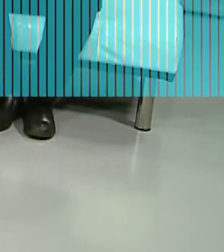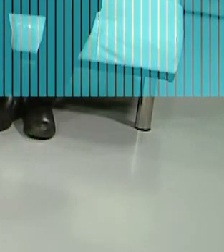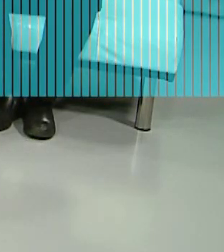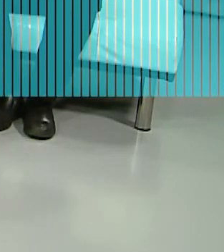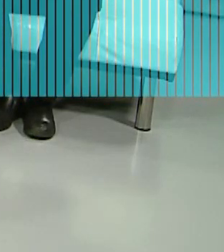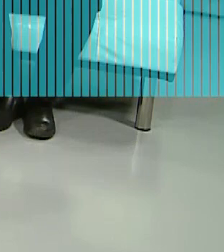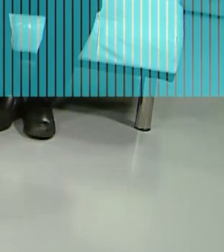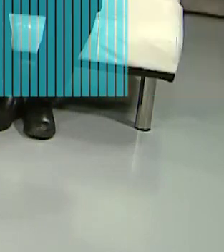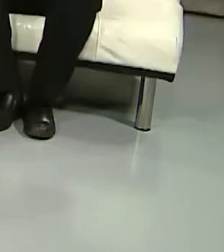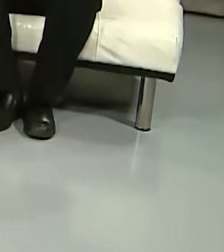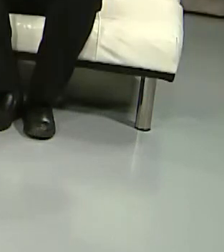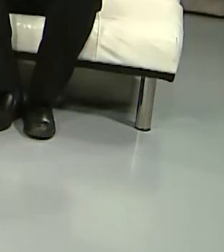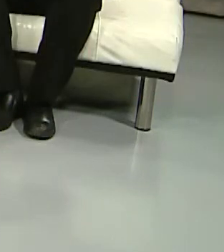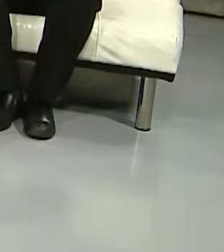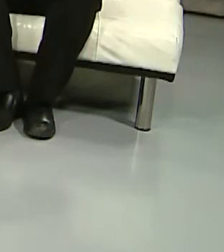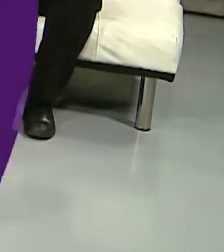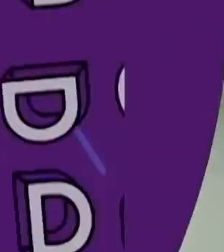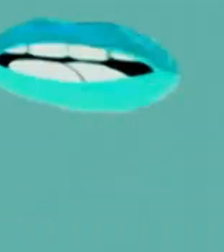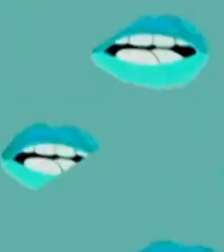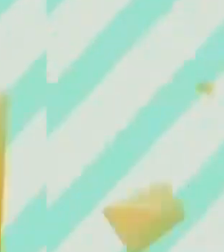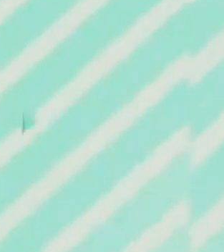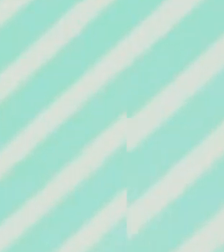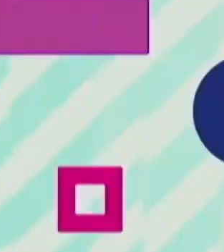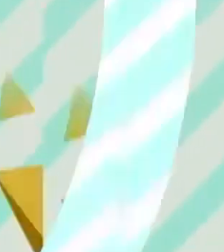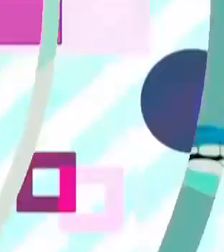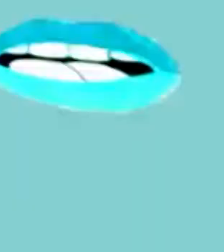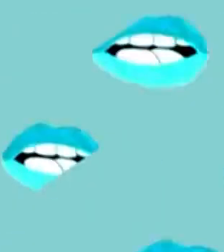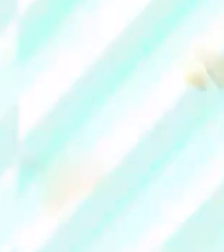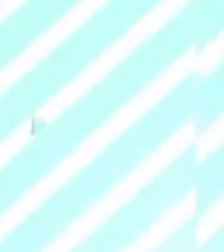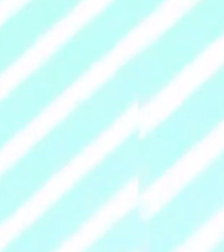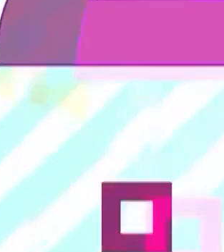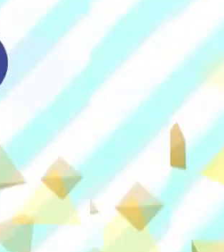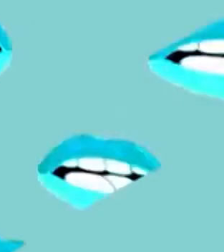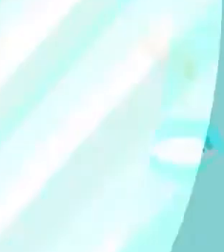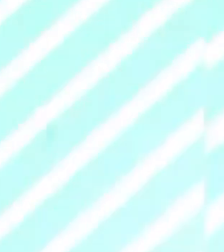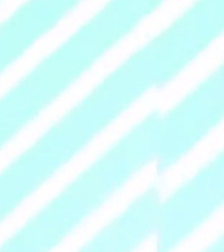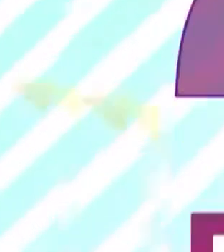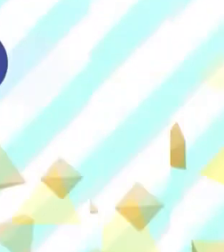Y es que gotas sobre gotas somos olas que hacen